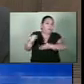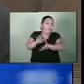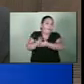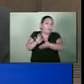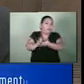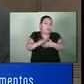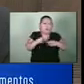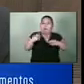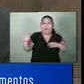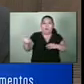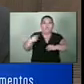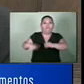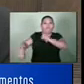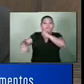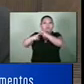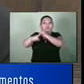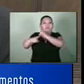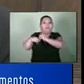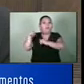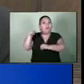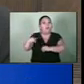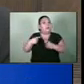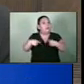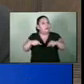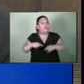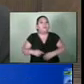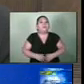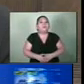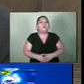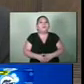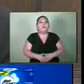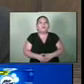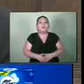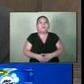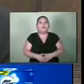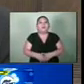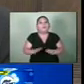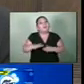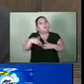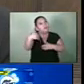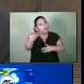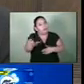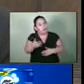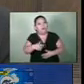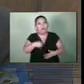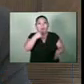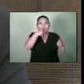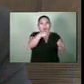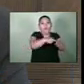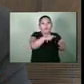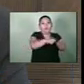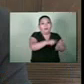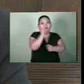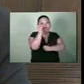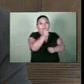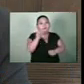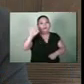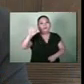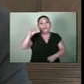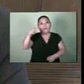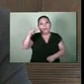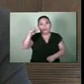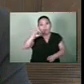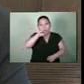y no dé lugar a que continúe el fraude. Y inmediatamente después poner la denuncia en la fiscalía, ¿verdad?, para que se tomen